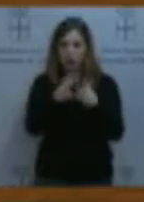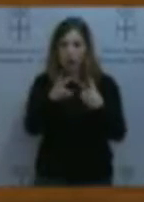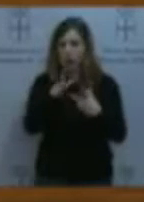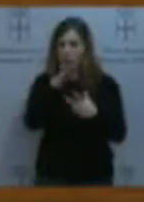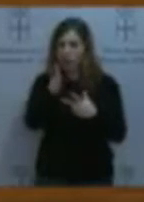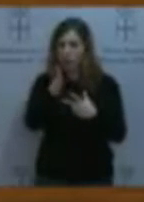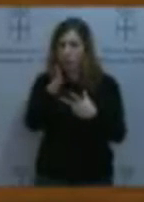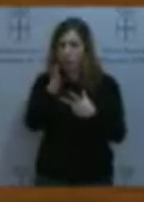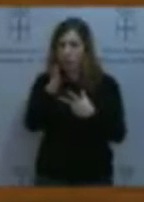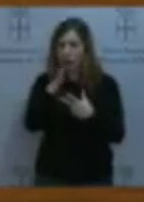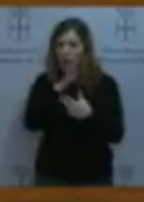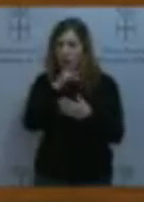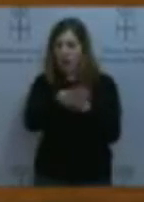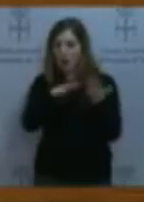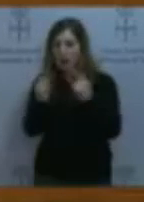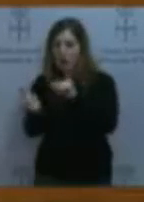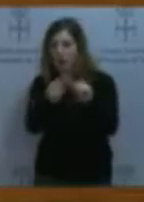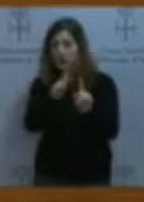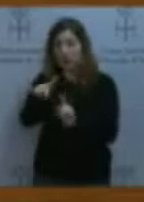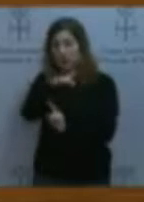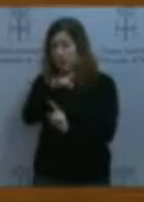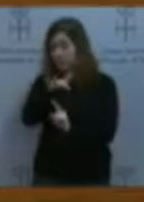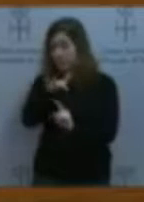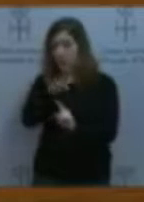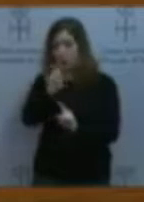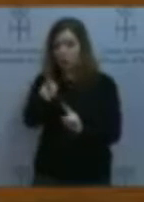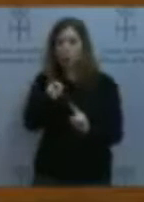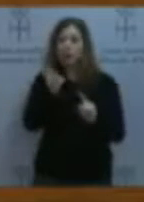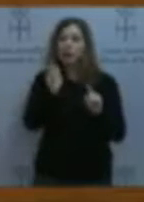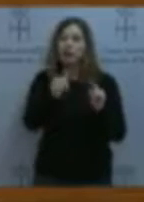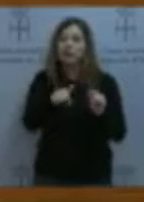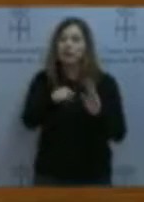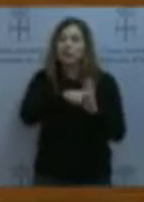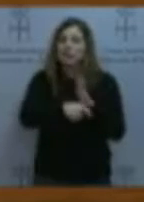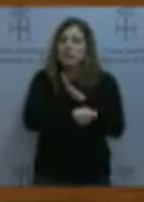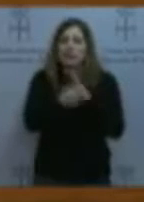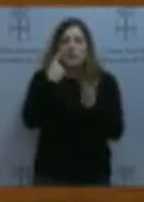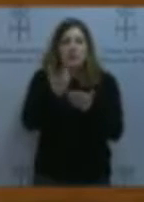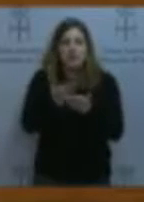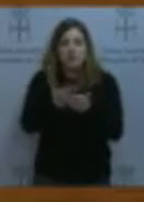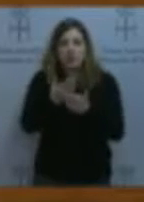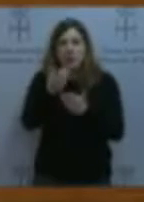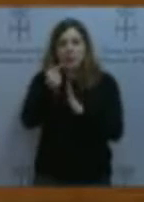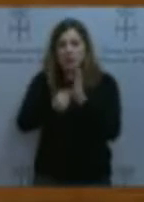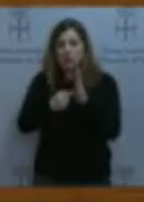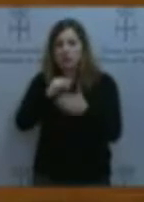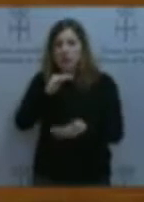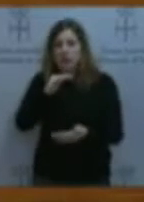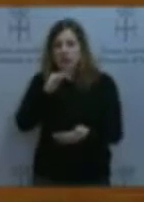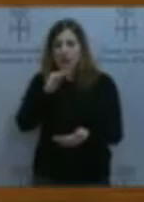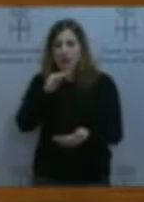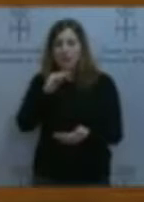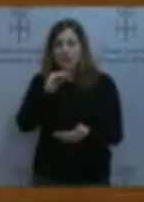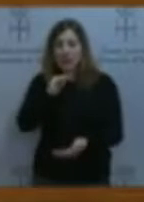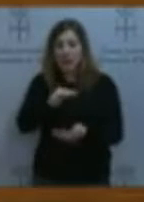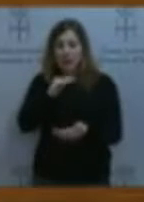60.000 toneladas que contrastan en gran medida con los datos de capacidad que tenemos en la planta de tratamiento de residuos orgánicos que tenemos en las